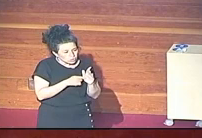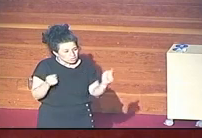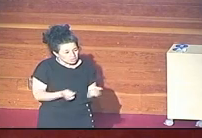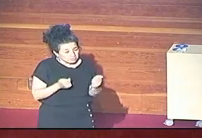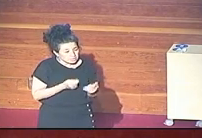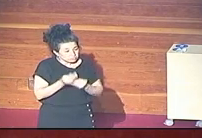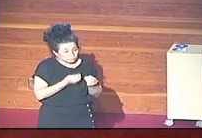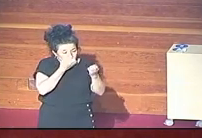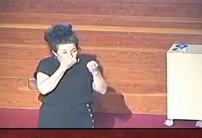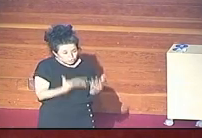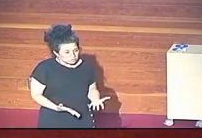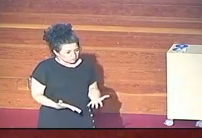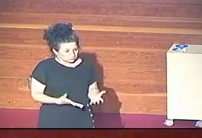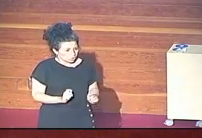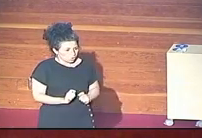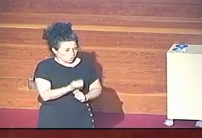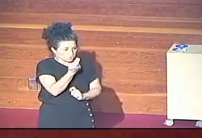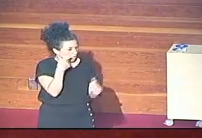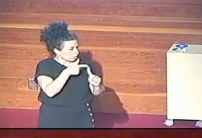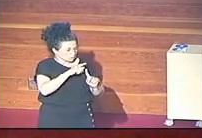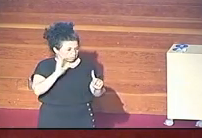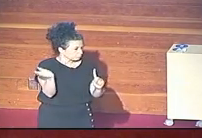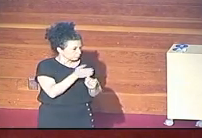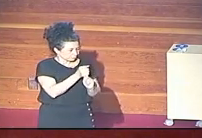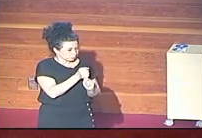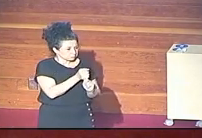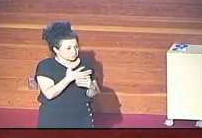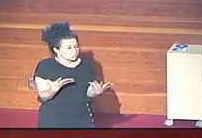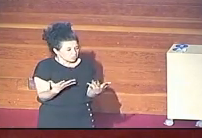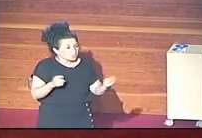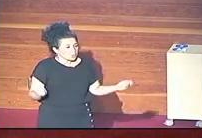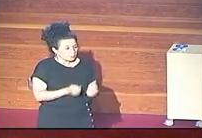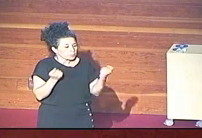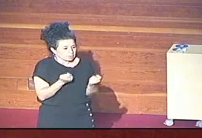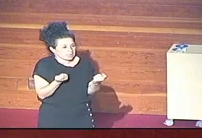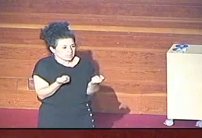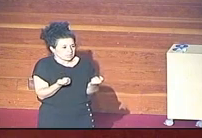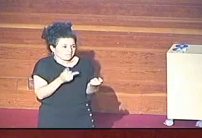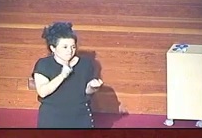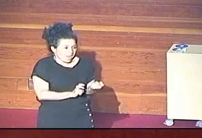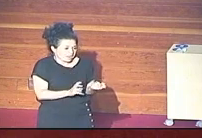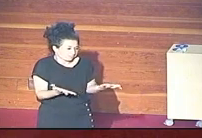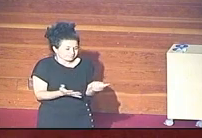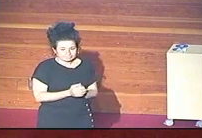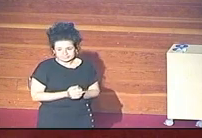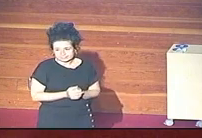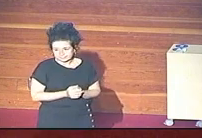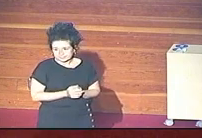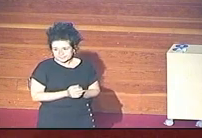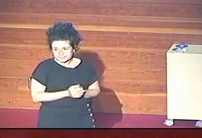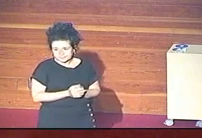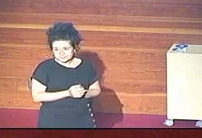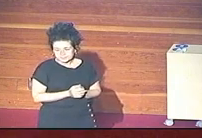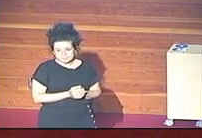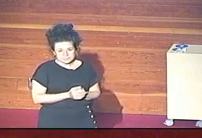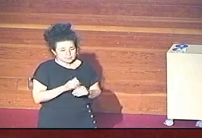consigue una efectividad muy buena o sea que todo hay en el mundo de la publicidad para los jóvenes que están